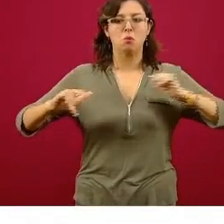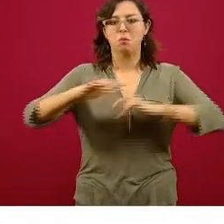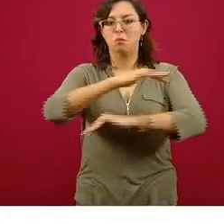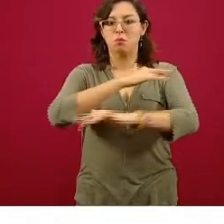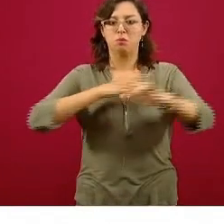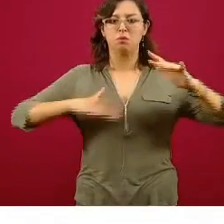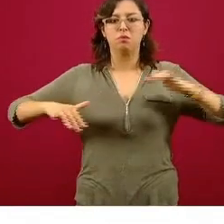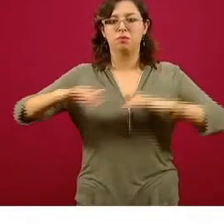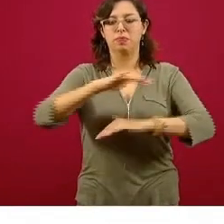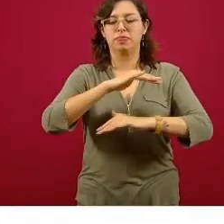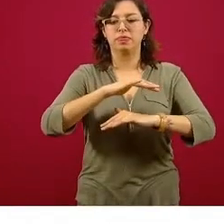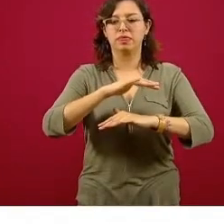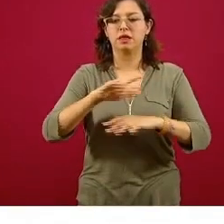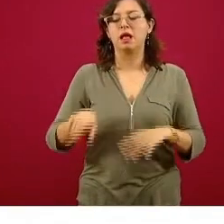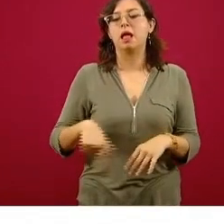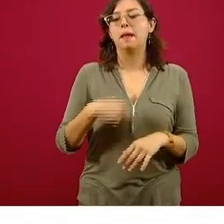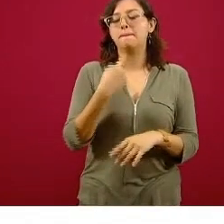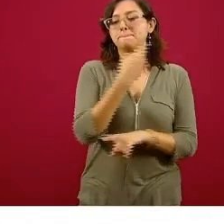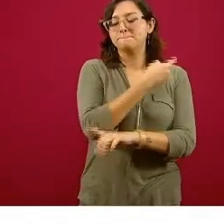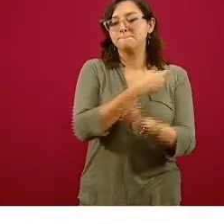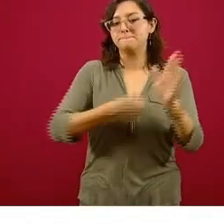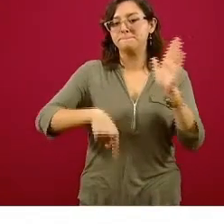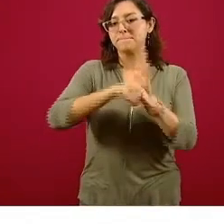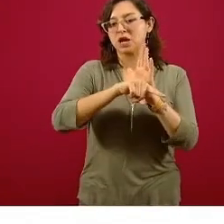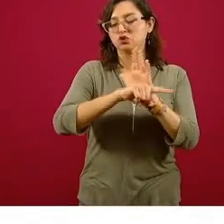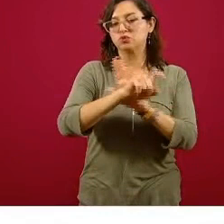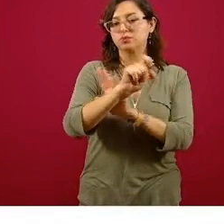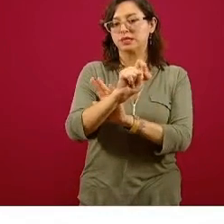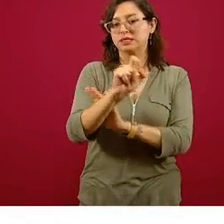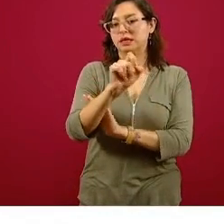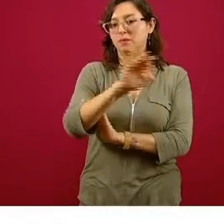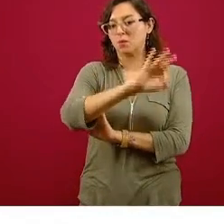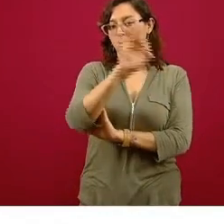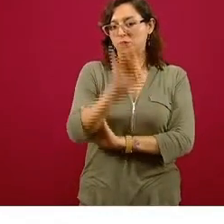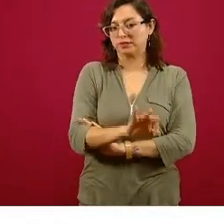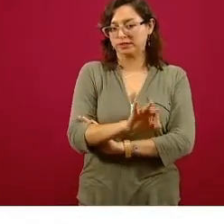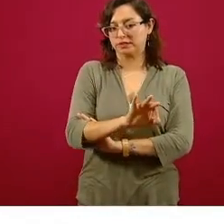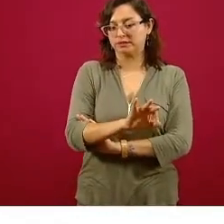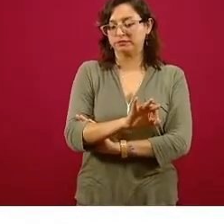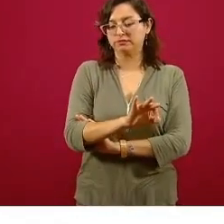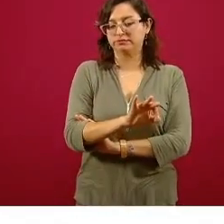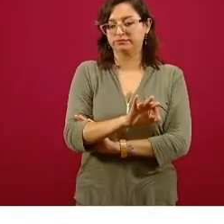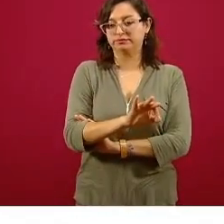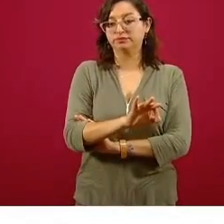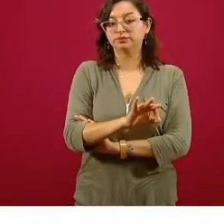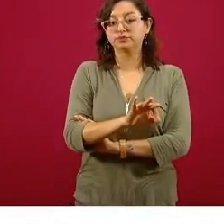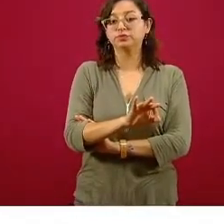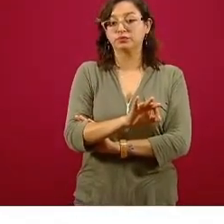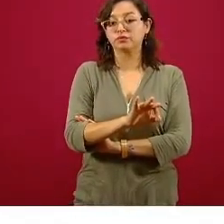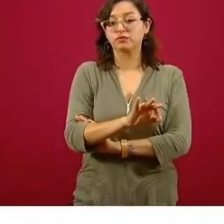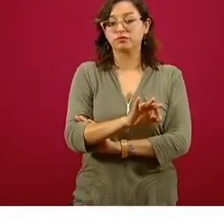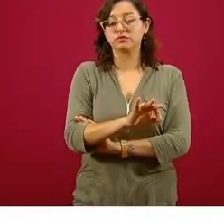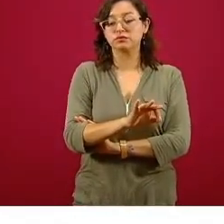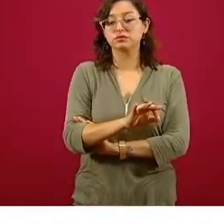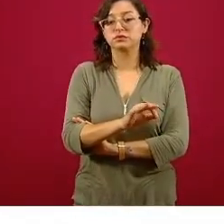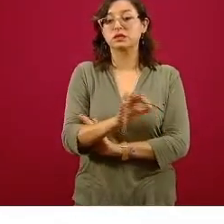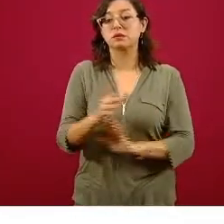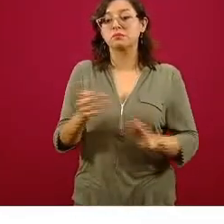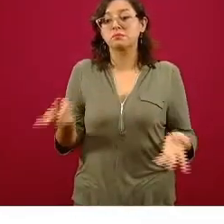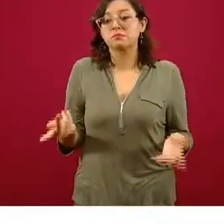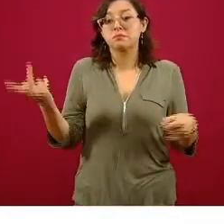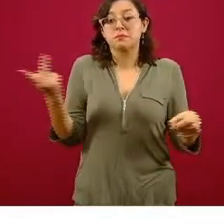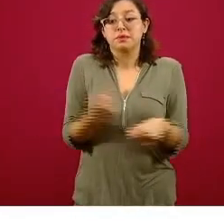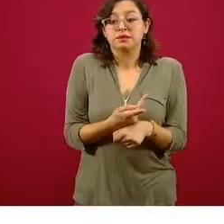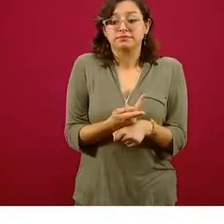de menos 20% de movilidad, lo que puede derivar